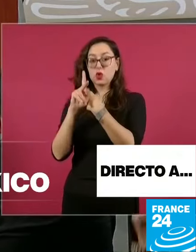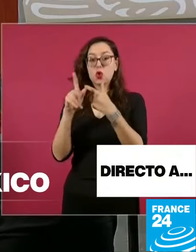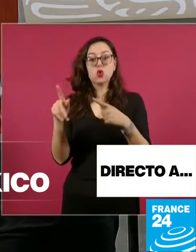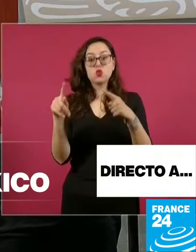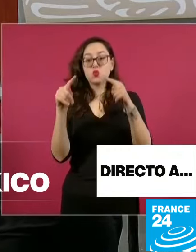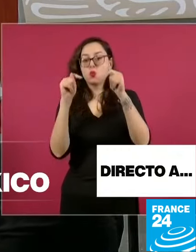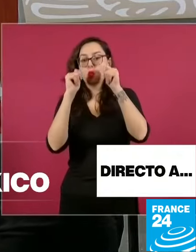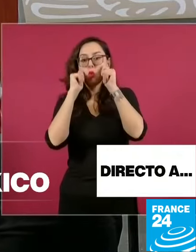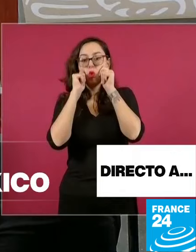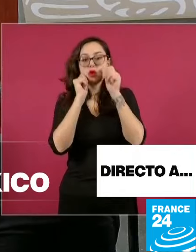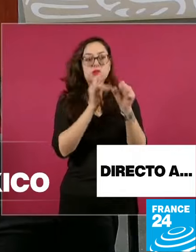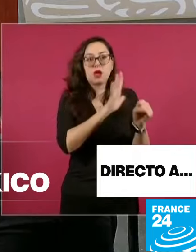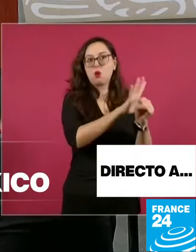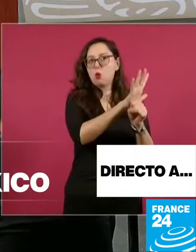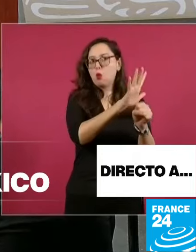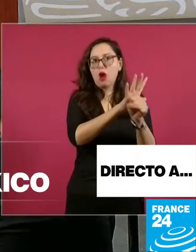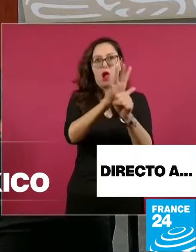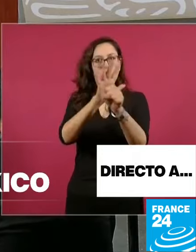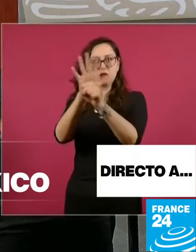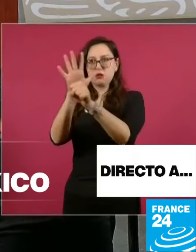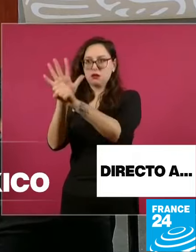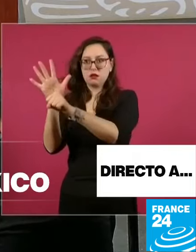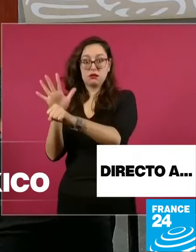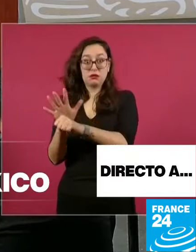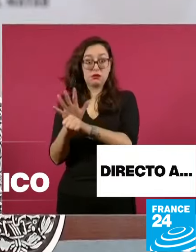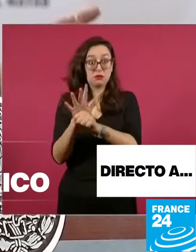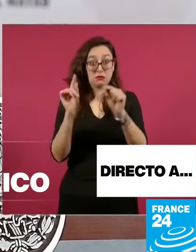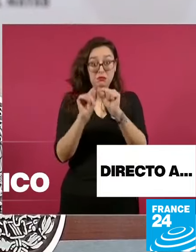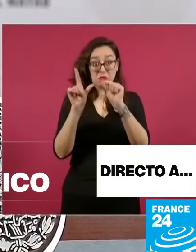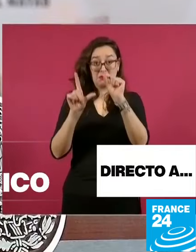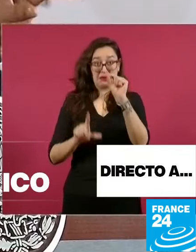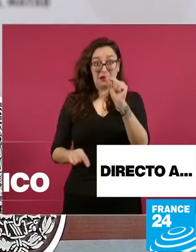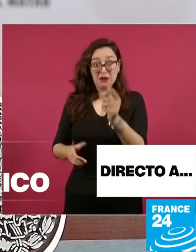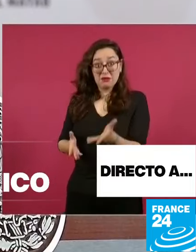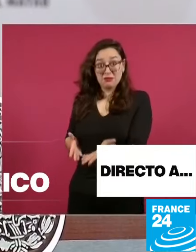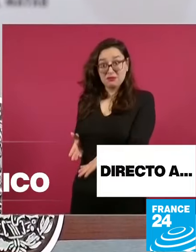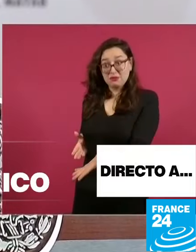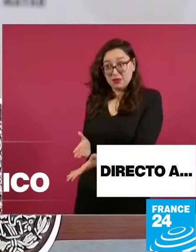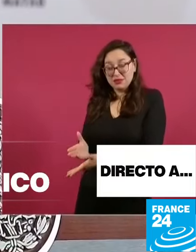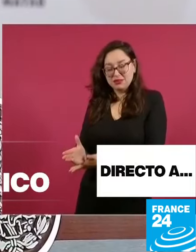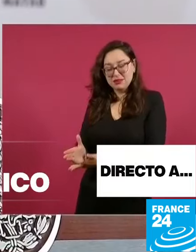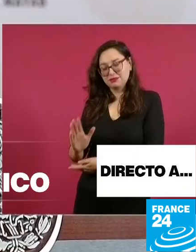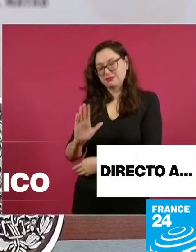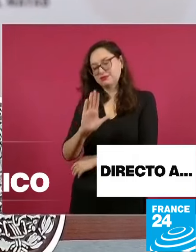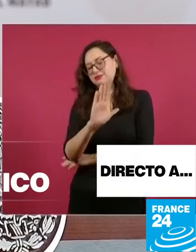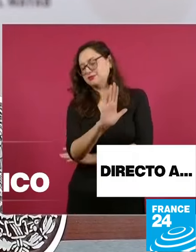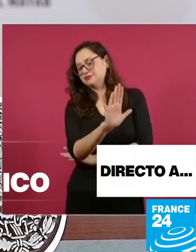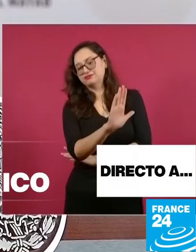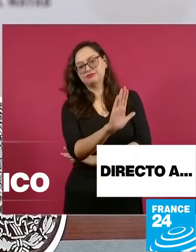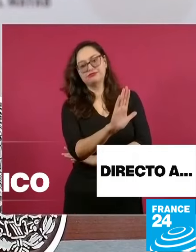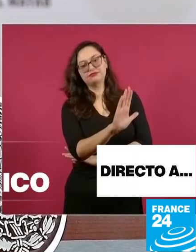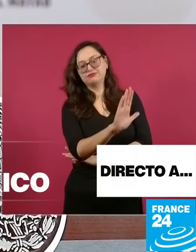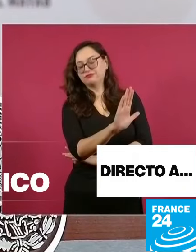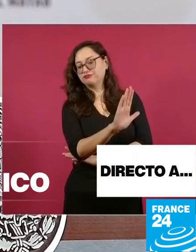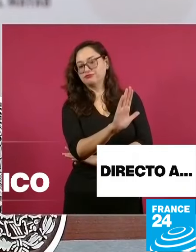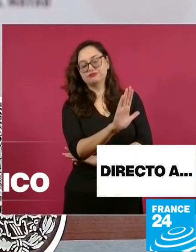trata de revisiones o ajustes a la Carta Magna. Es algo que únicamente pueden hacer los legisladores.